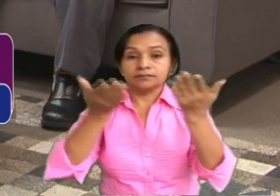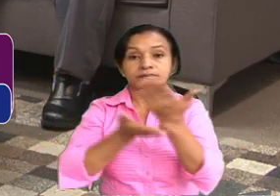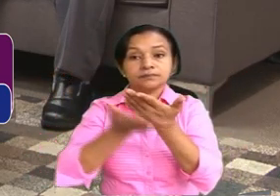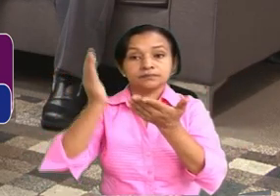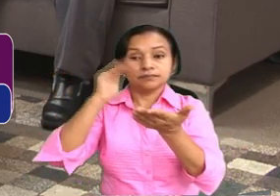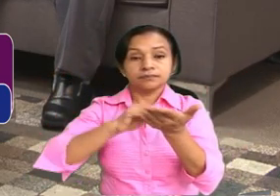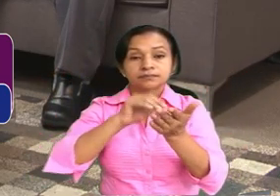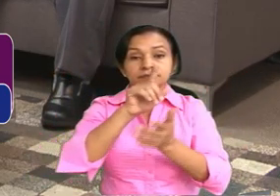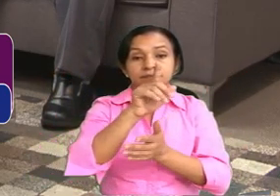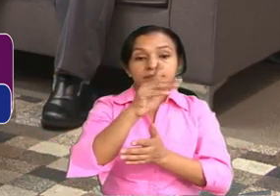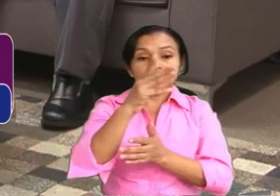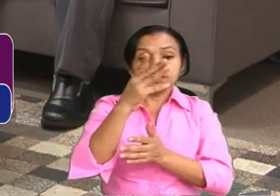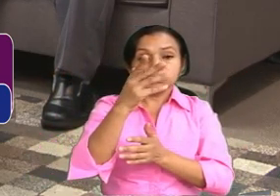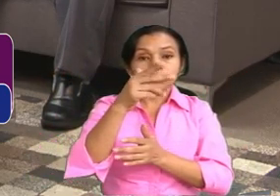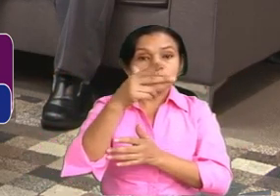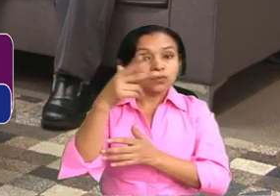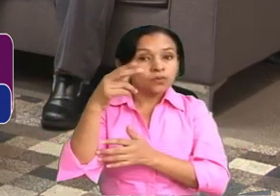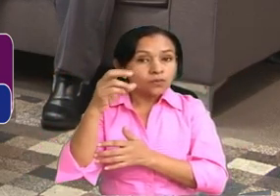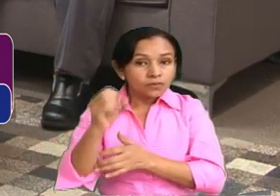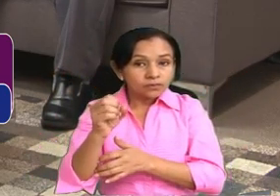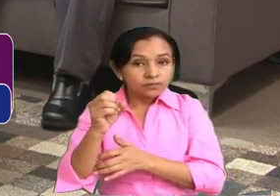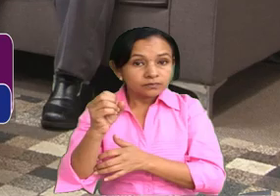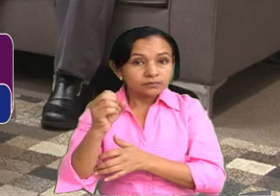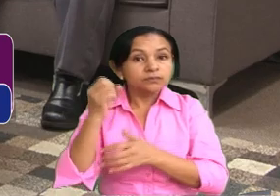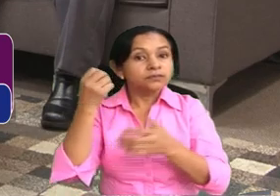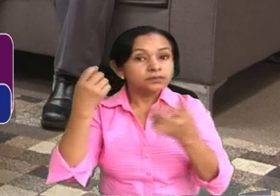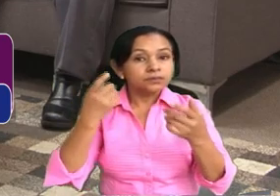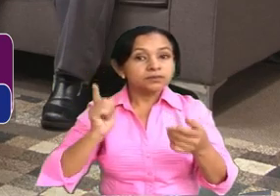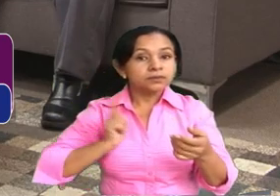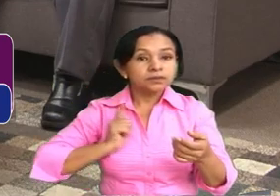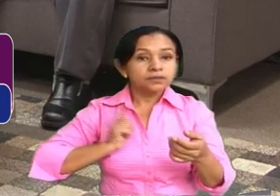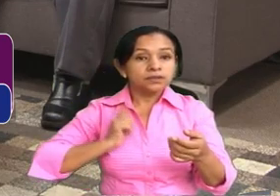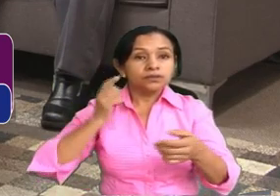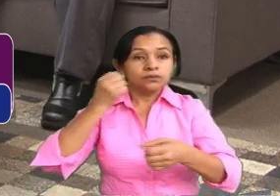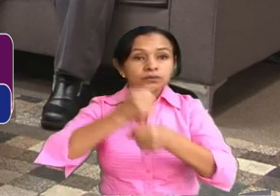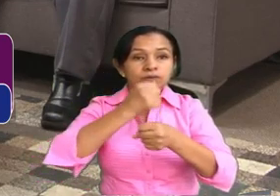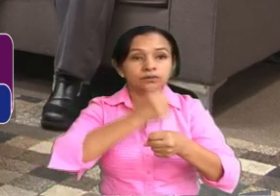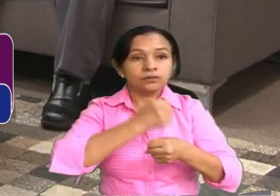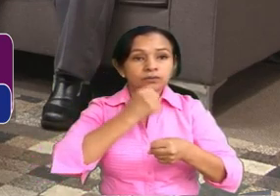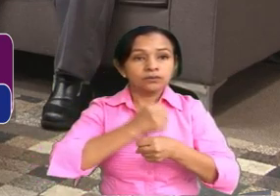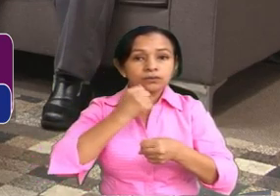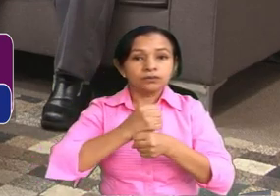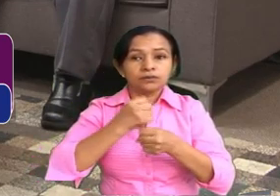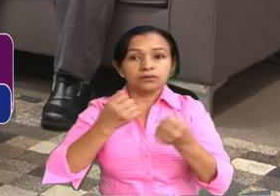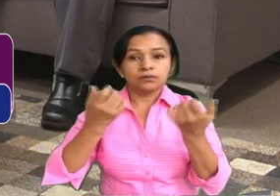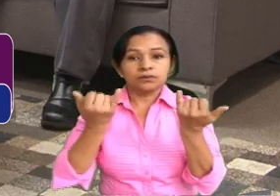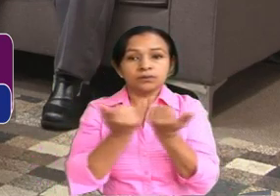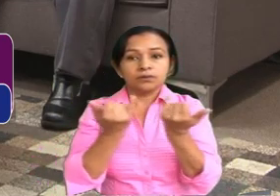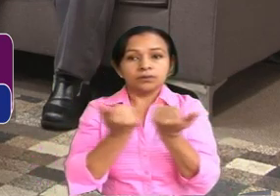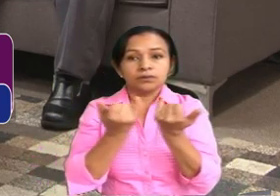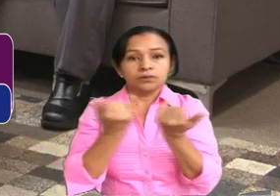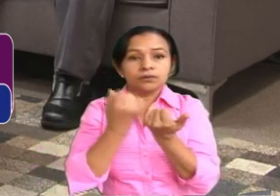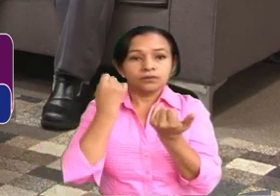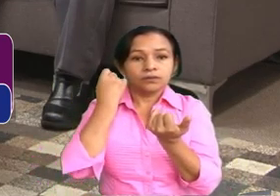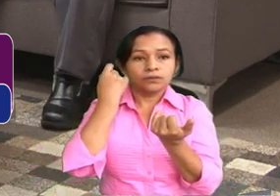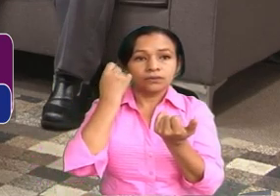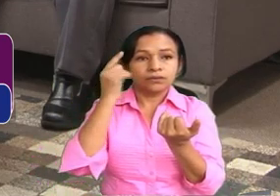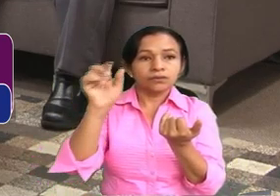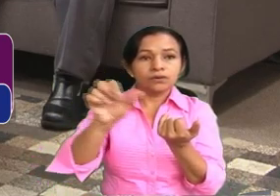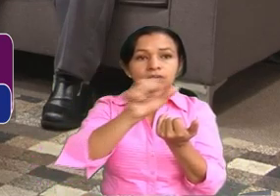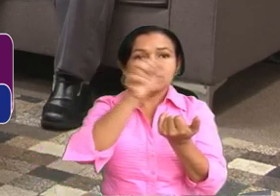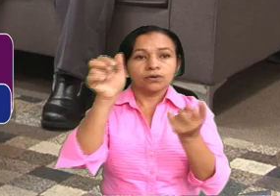de 1980, restituyéndoles un espacio geográfico. Dentro de esa dinámica también entender que hay otros